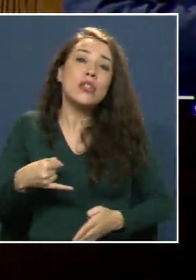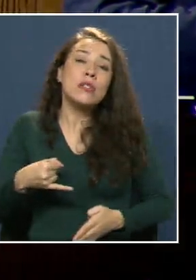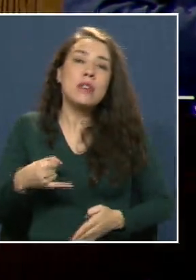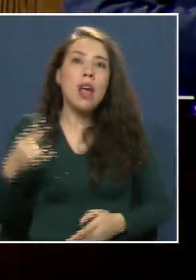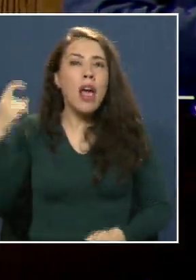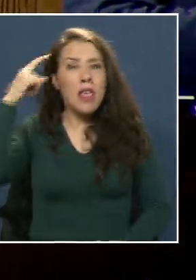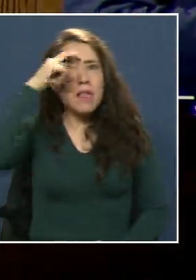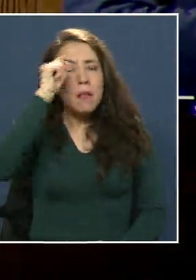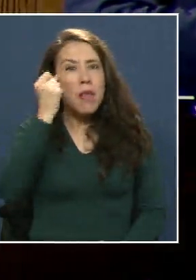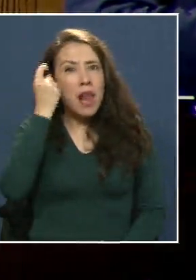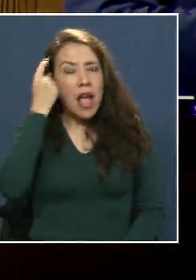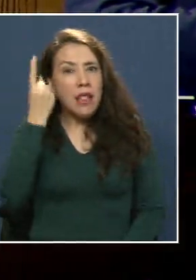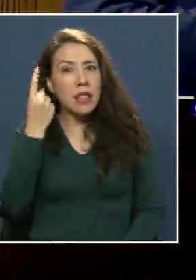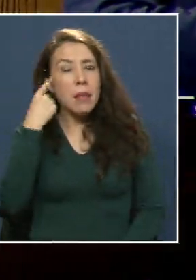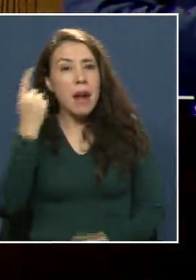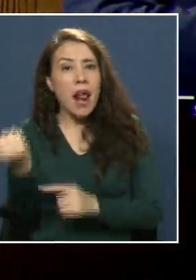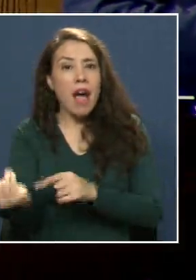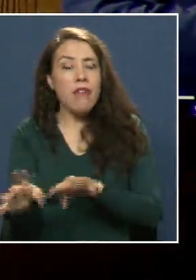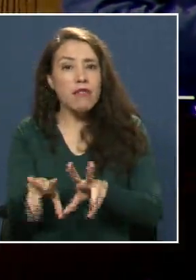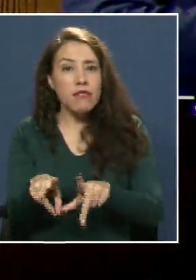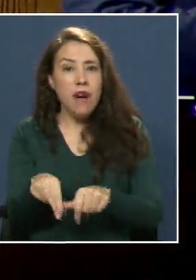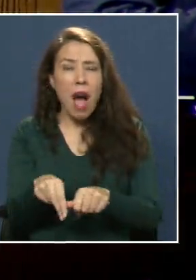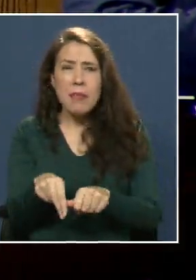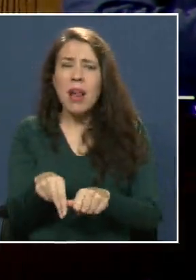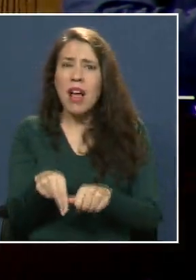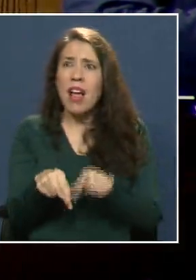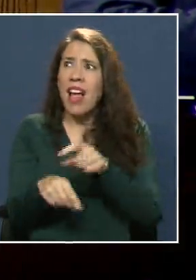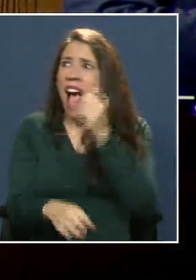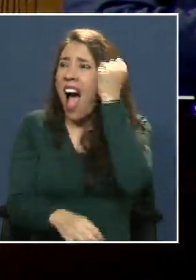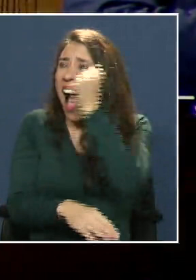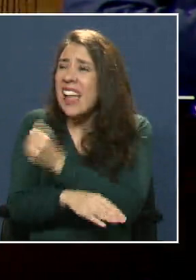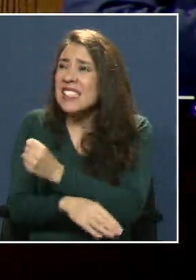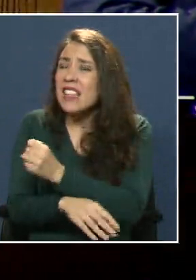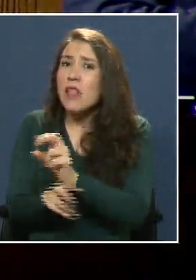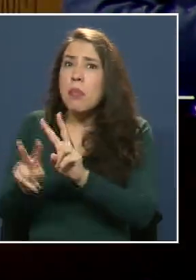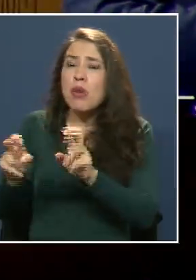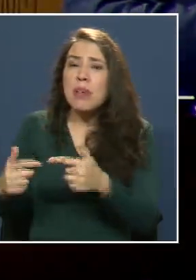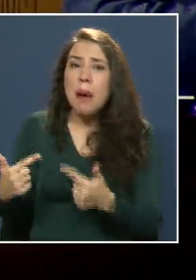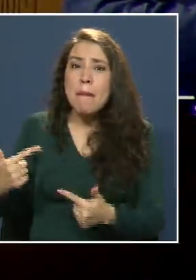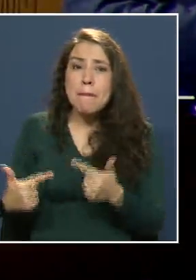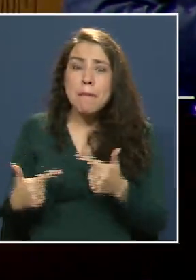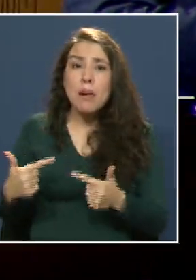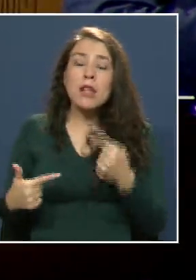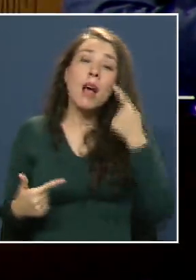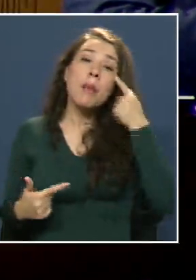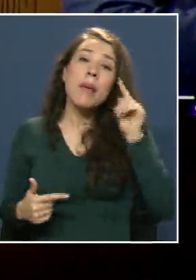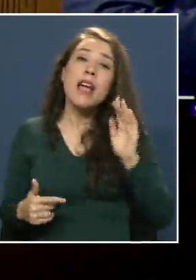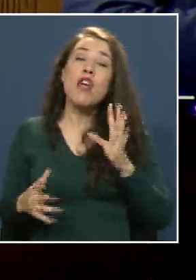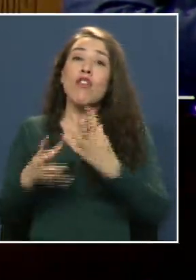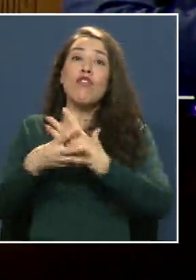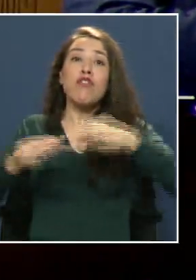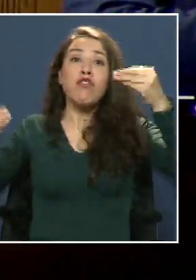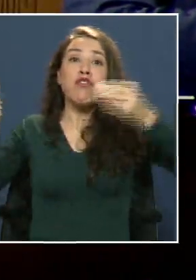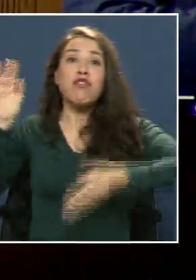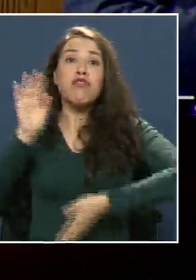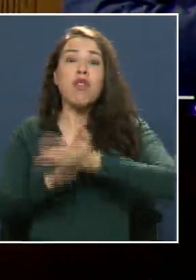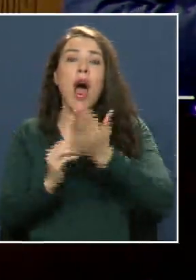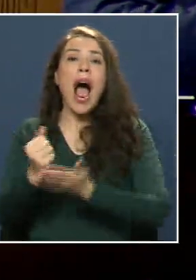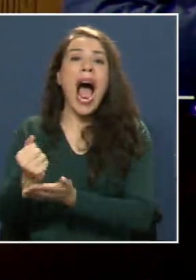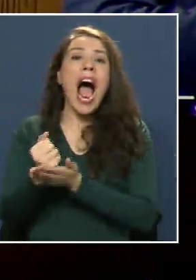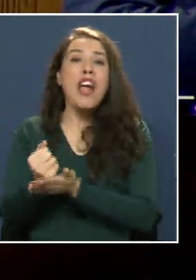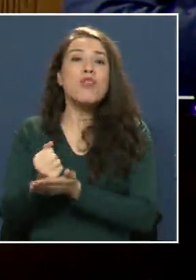Es difícil de entender, obviamente, para sus familiares, decir, mire, lo asesinaron por motivos políticos, Sin embargo, se fugaron con ayuda